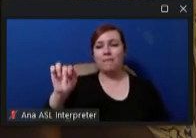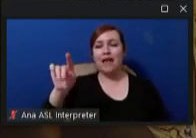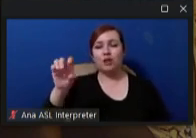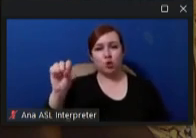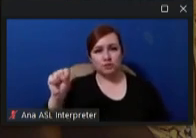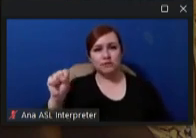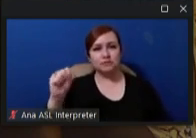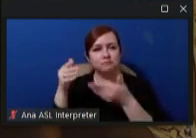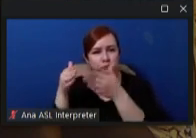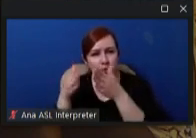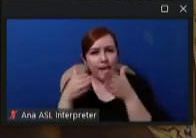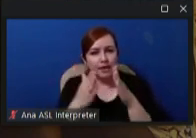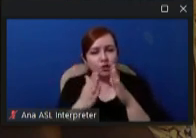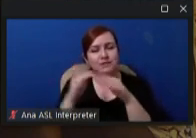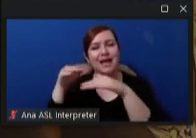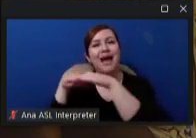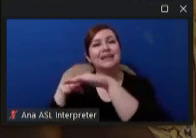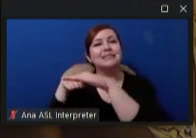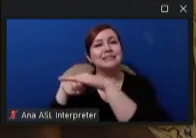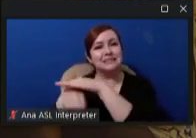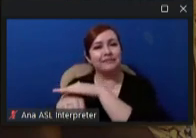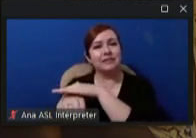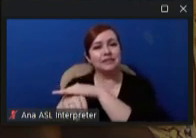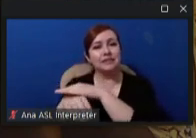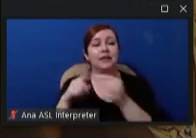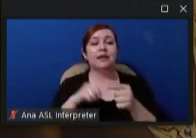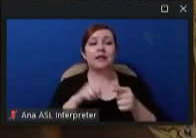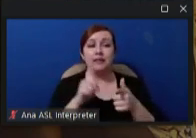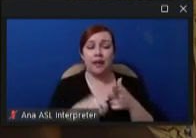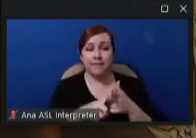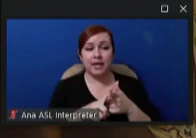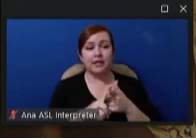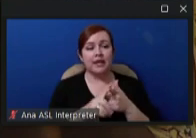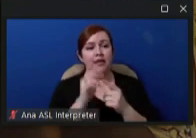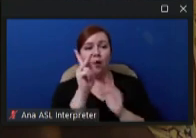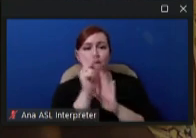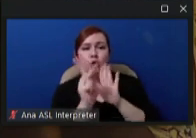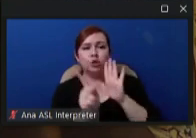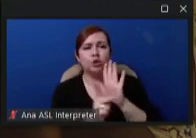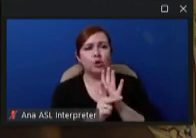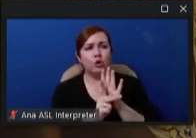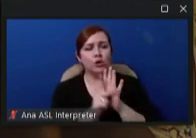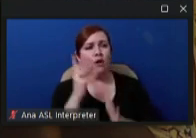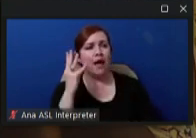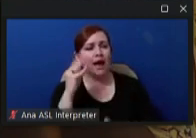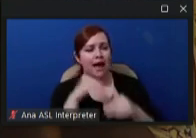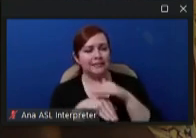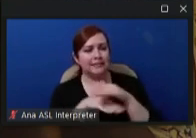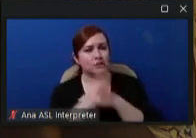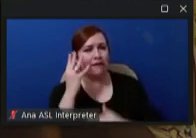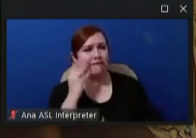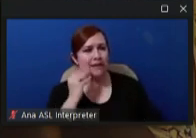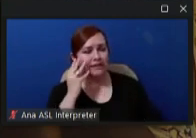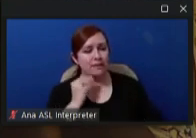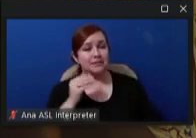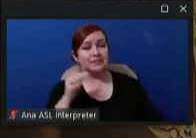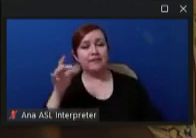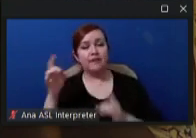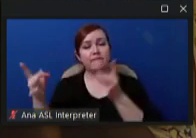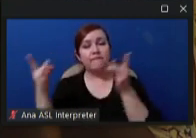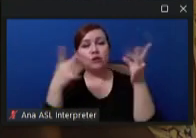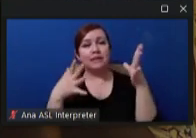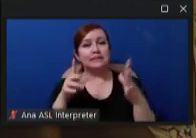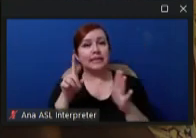Pese a la existencia de un protocolo de atención a víctimas de violencia sexual, la